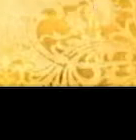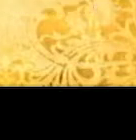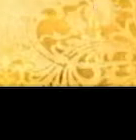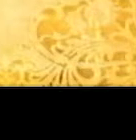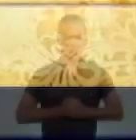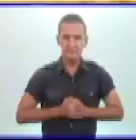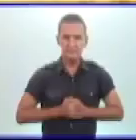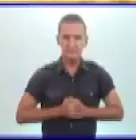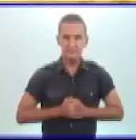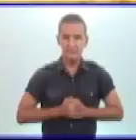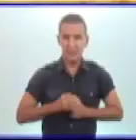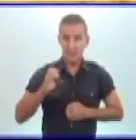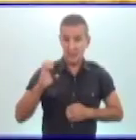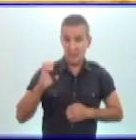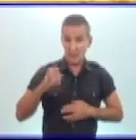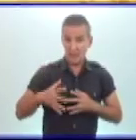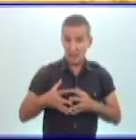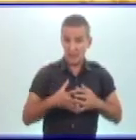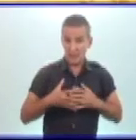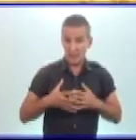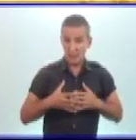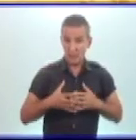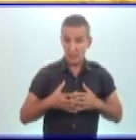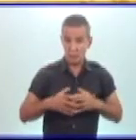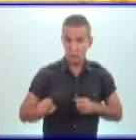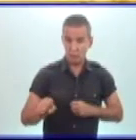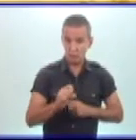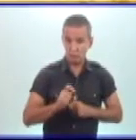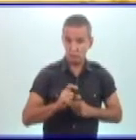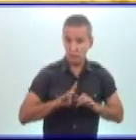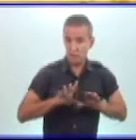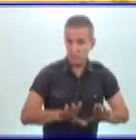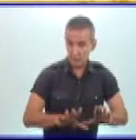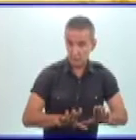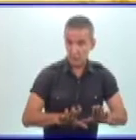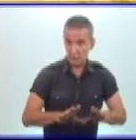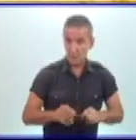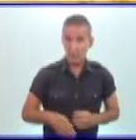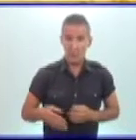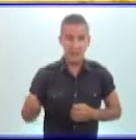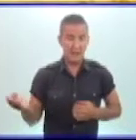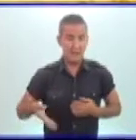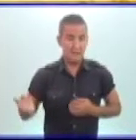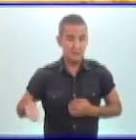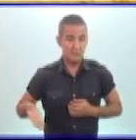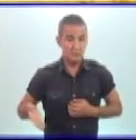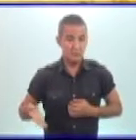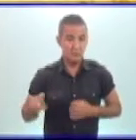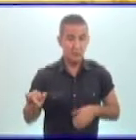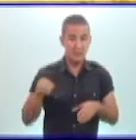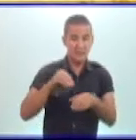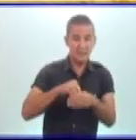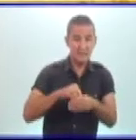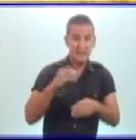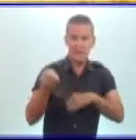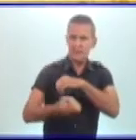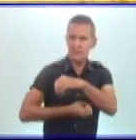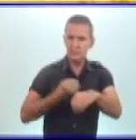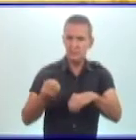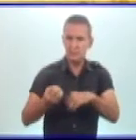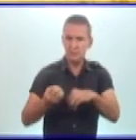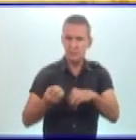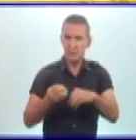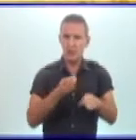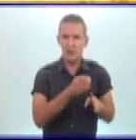El capitalismo no constituyó una sociedad estática, sino que en su dinámica interna lo condujo a transformaciones